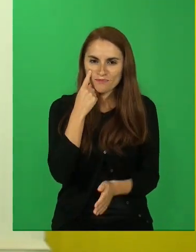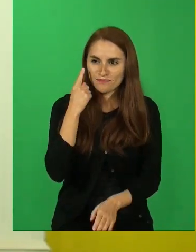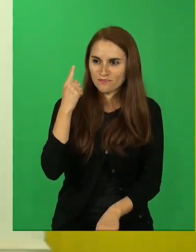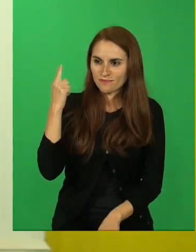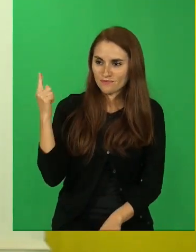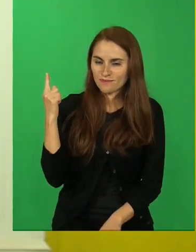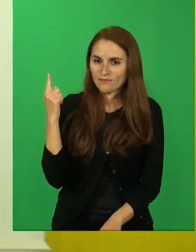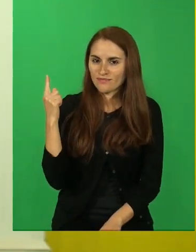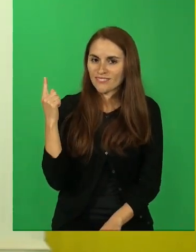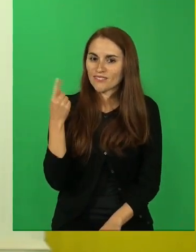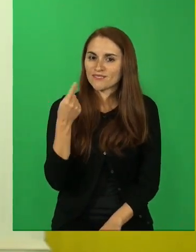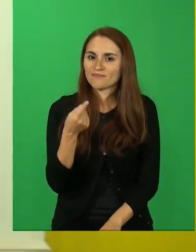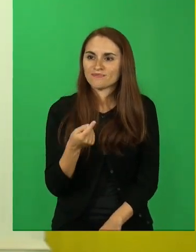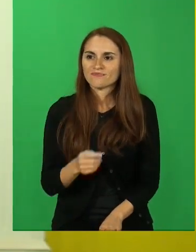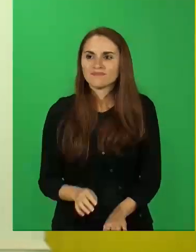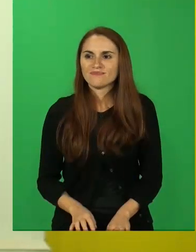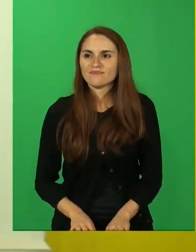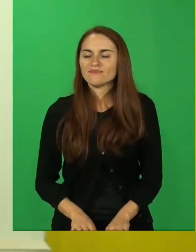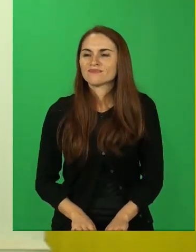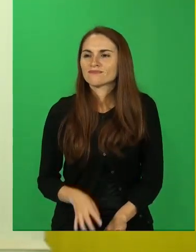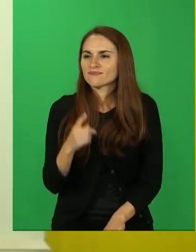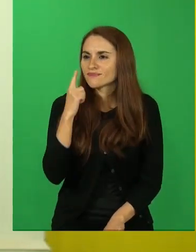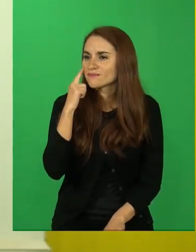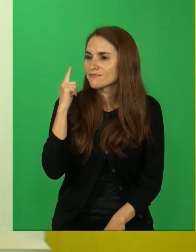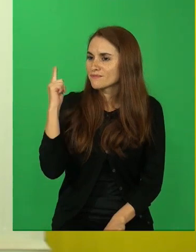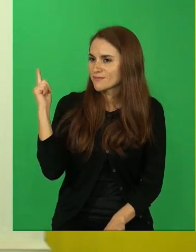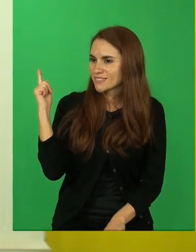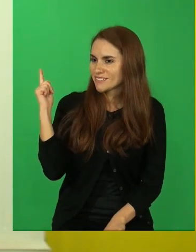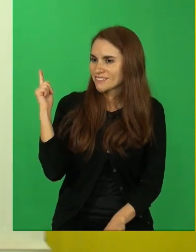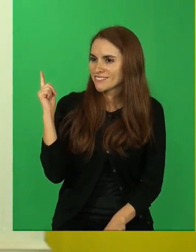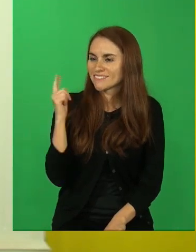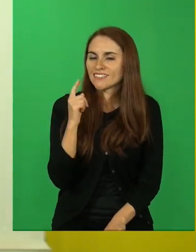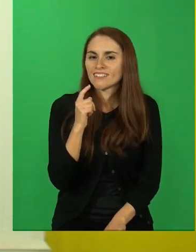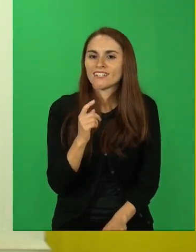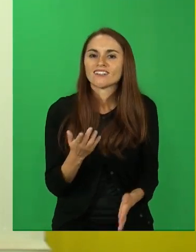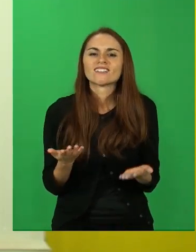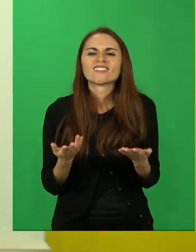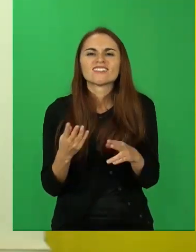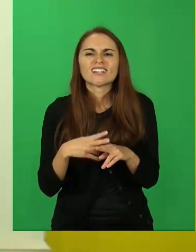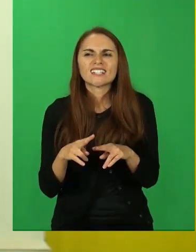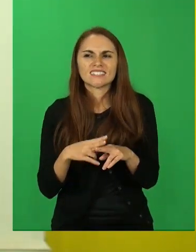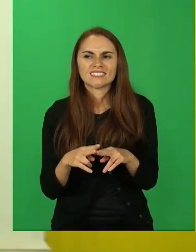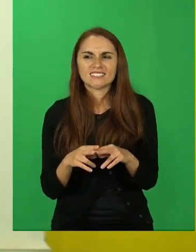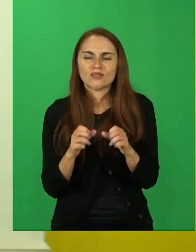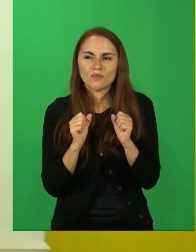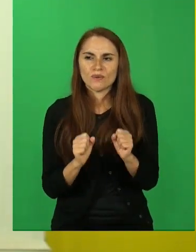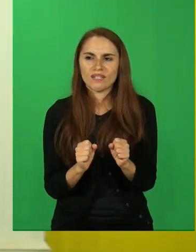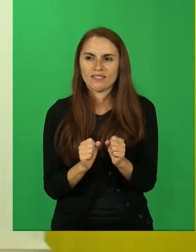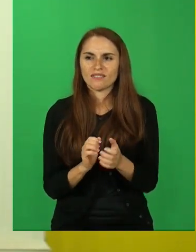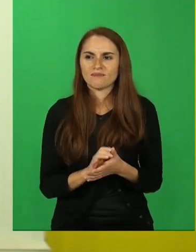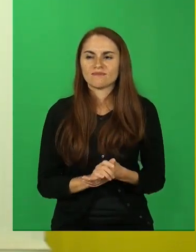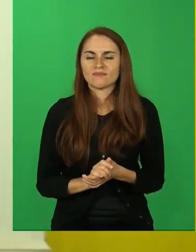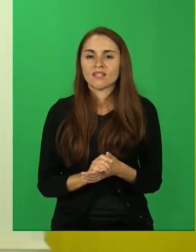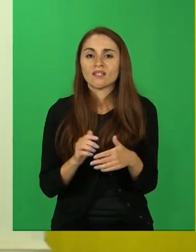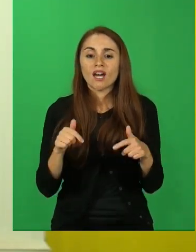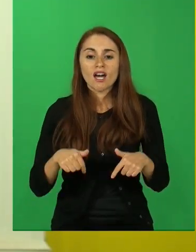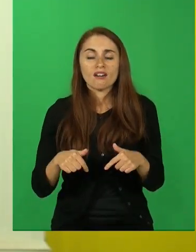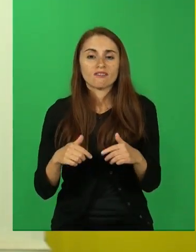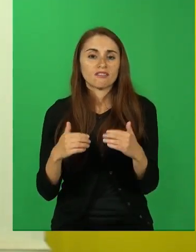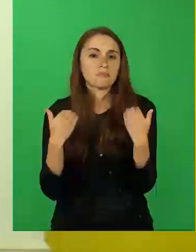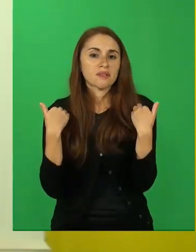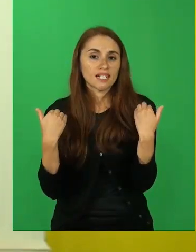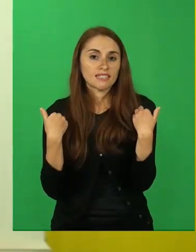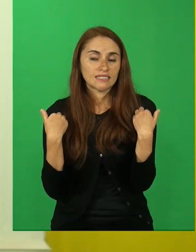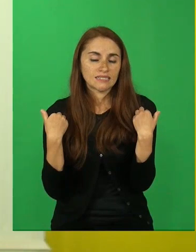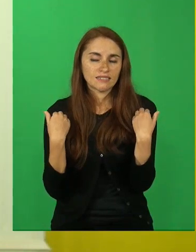no la vas a sacar gratis como dicen ustedes. Así que fíjate bien, ¿qué puedes hacer en tu casa en este tiempo para aplicar estas